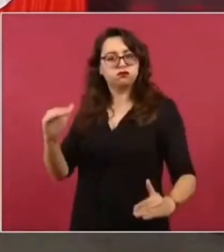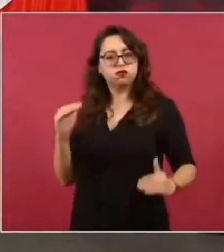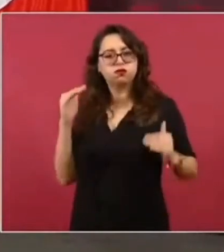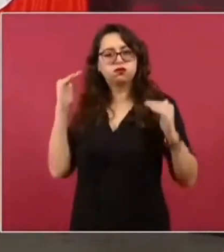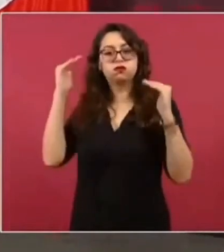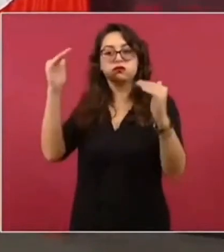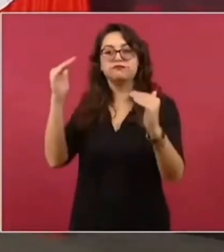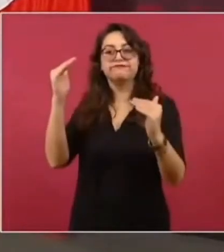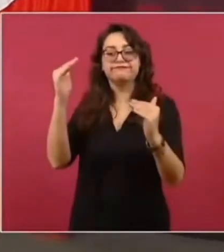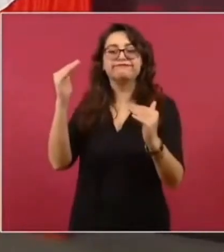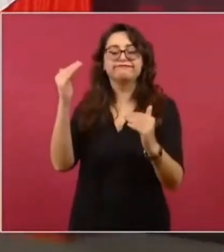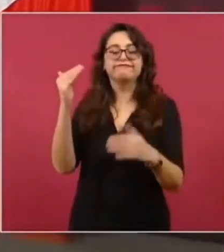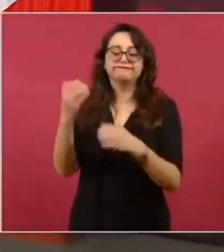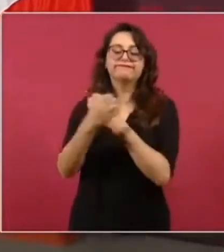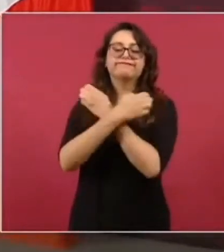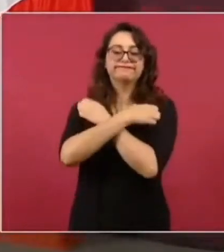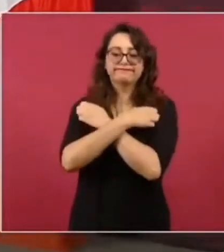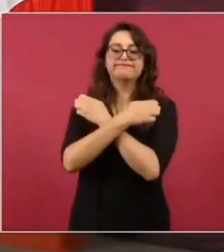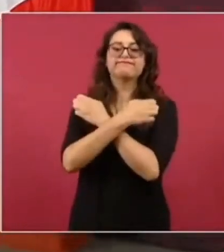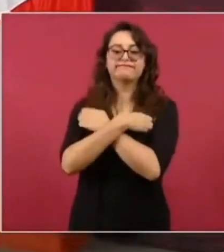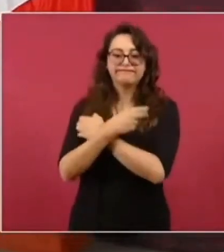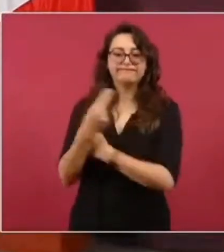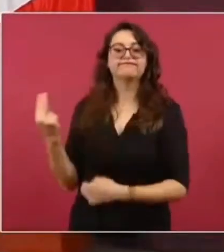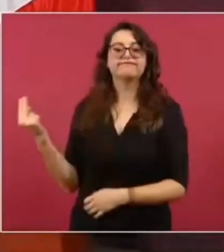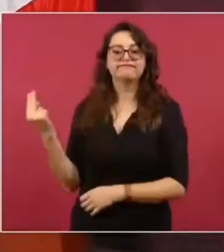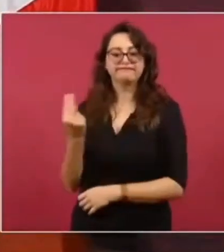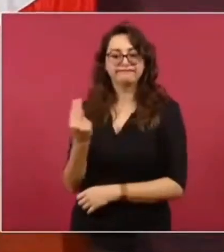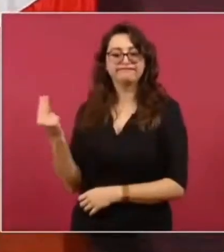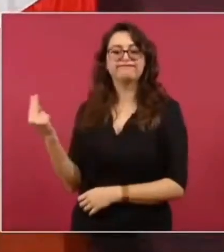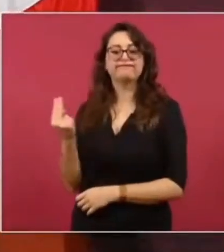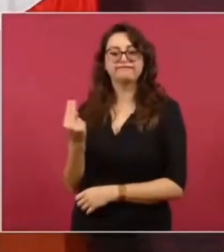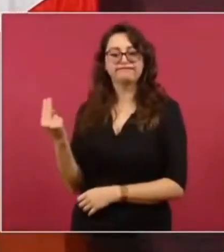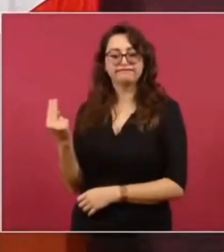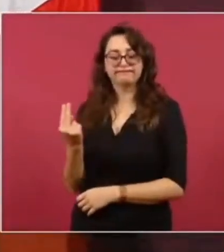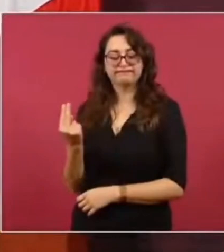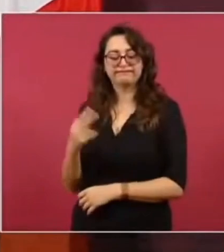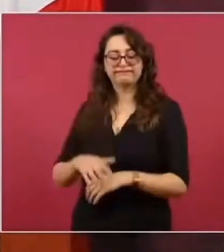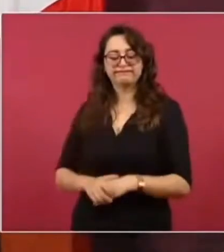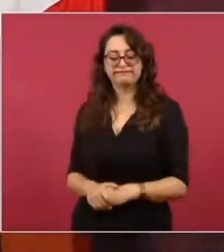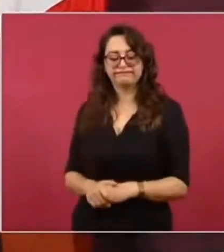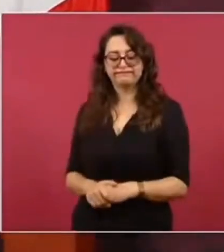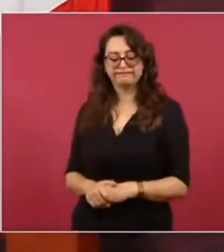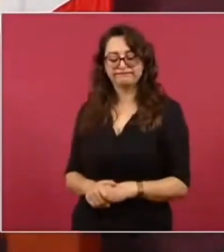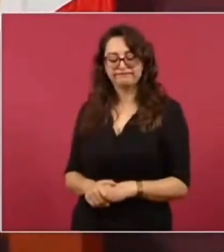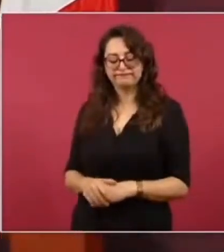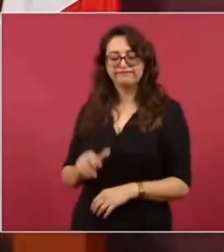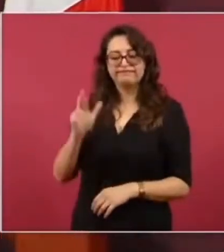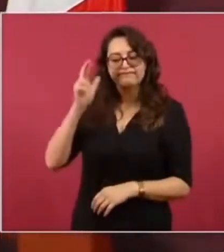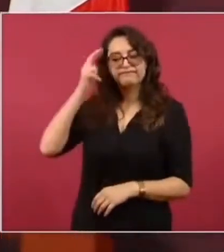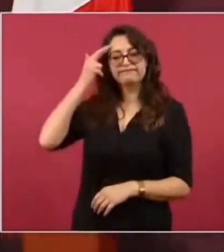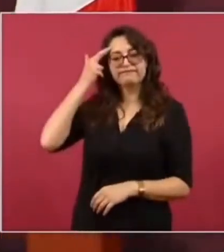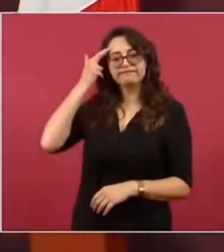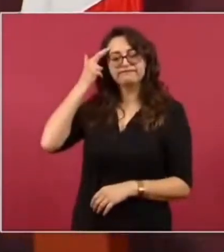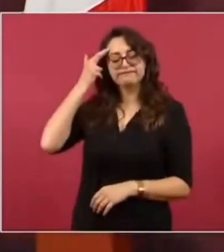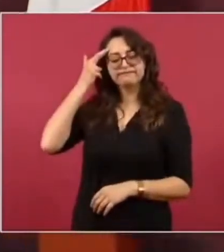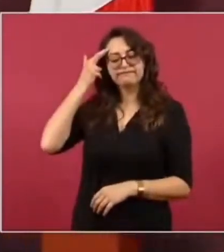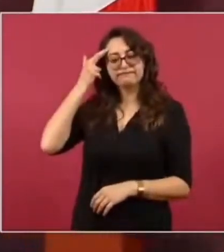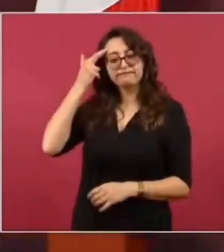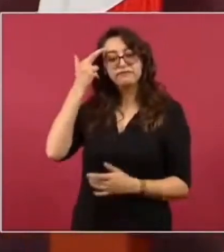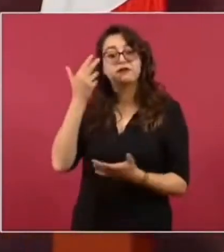pueblos. Es decir, en mis palabras, la